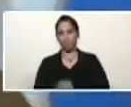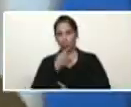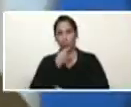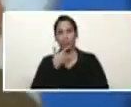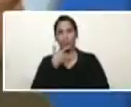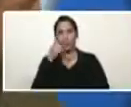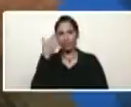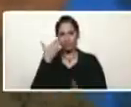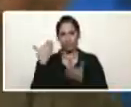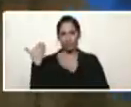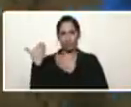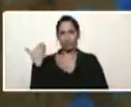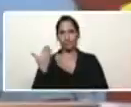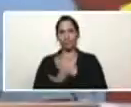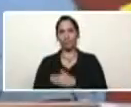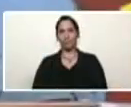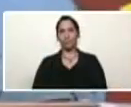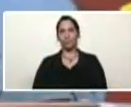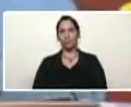está.